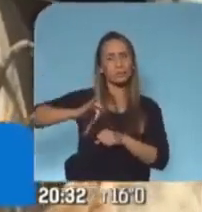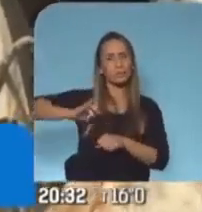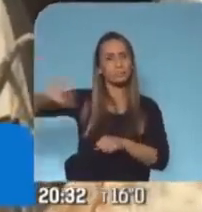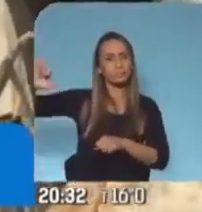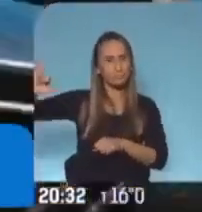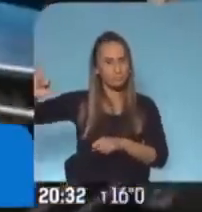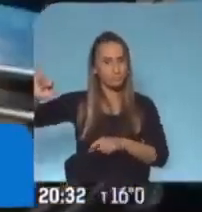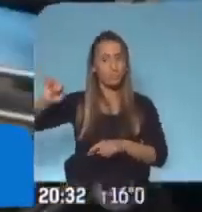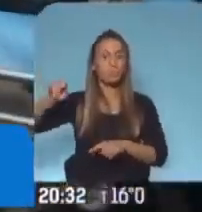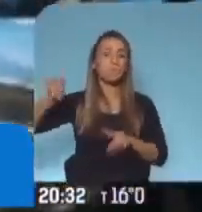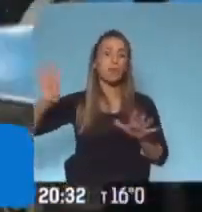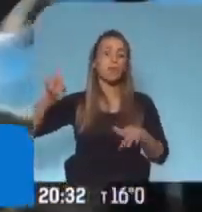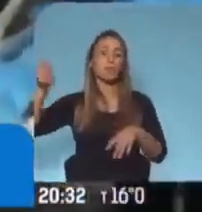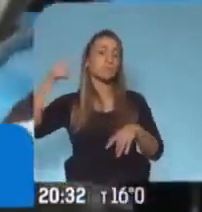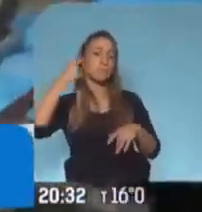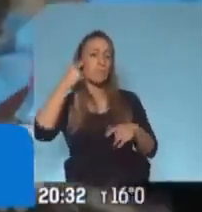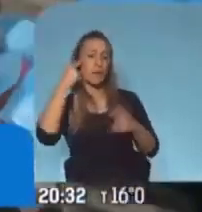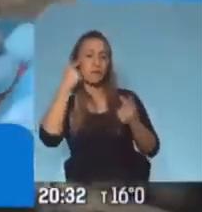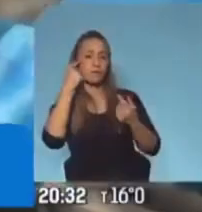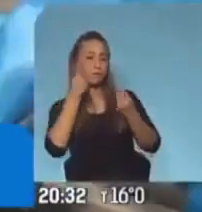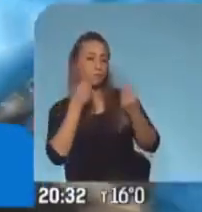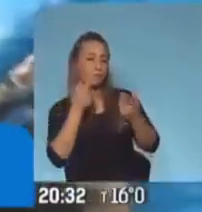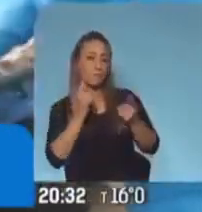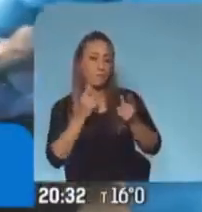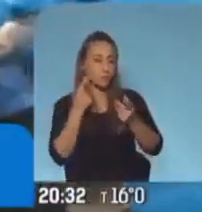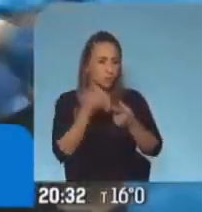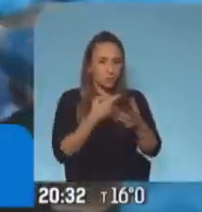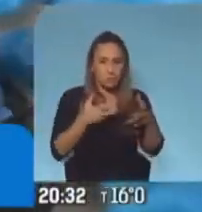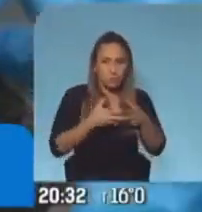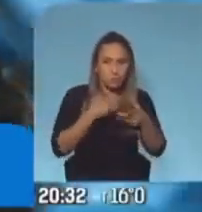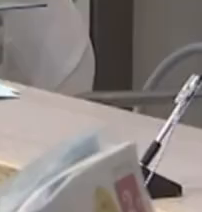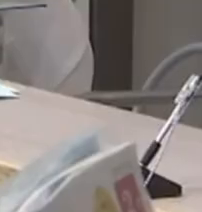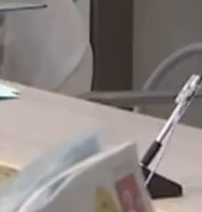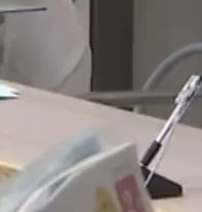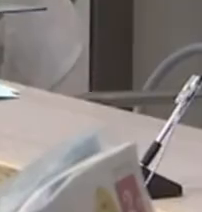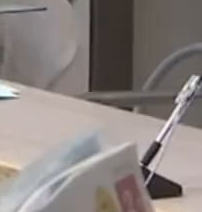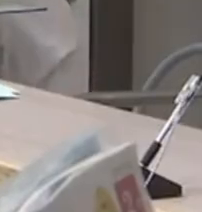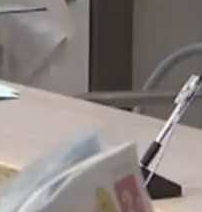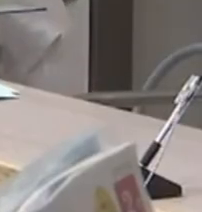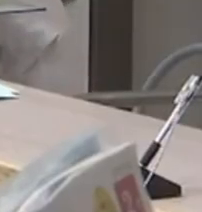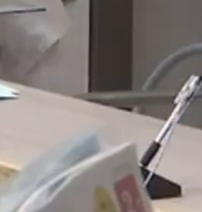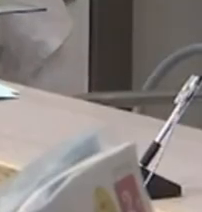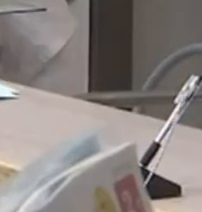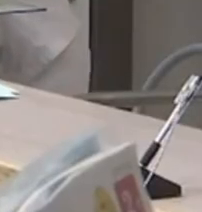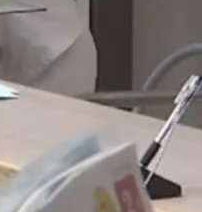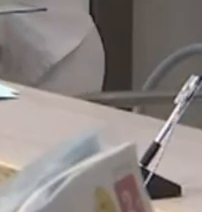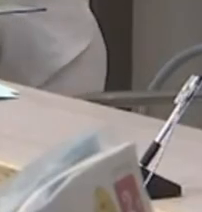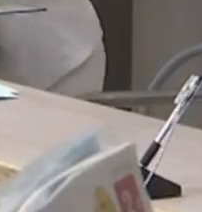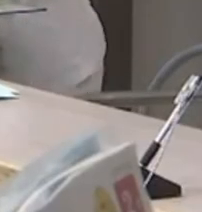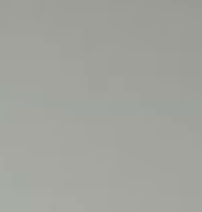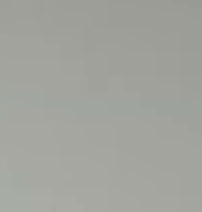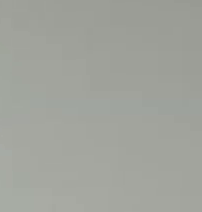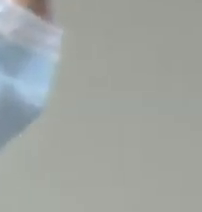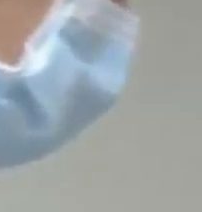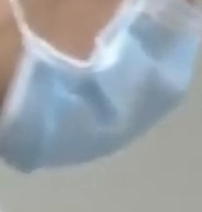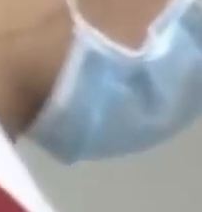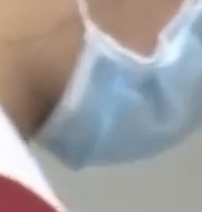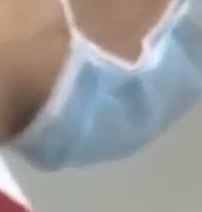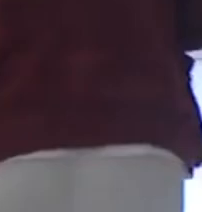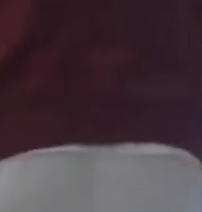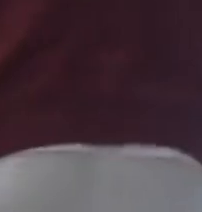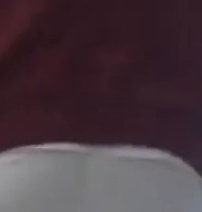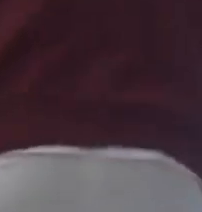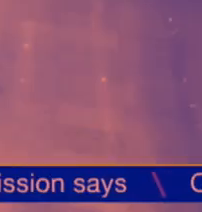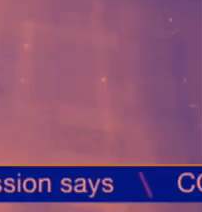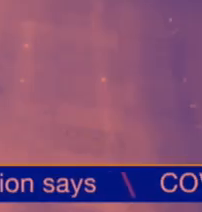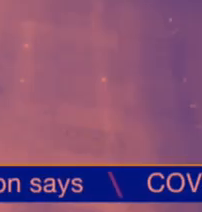registro de contagios fue el 9 de marzo, después de haber rectificado su reporte ante la Organización Mundial de la Salud respecto a la advertencia del patógeno a finales del